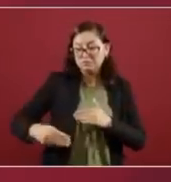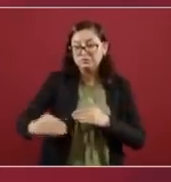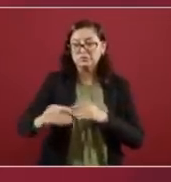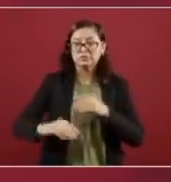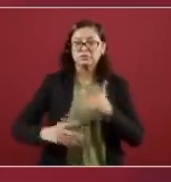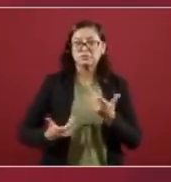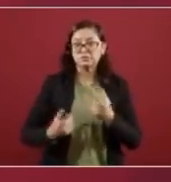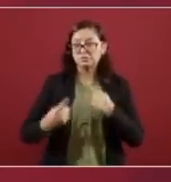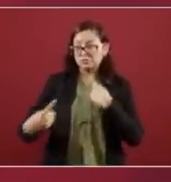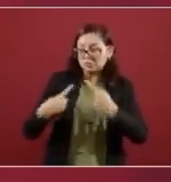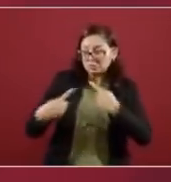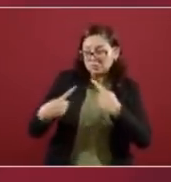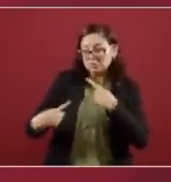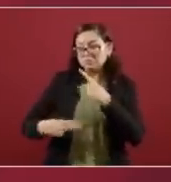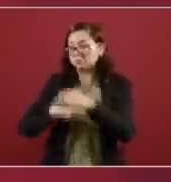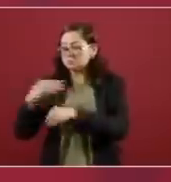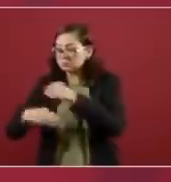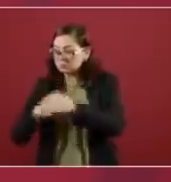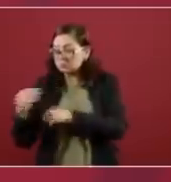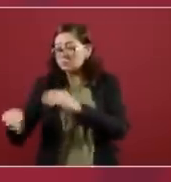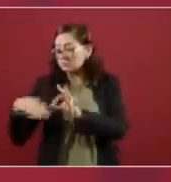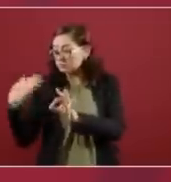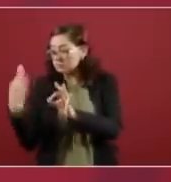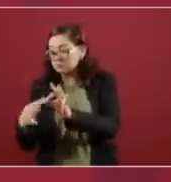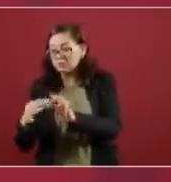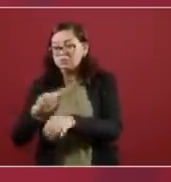resuelto también en eeuu